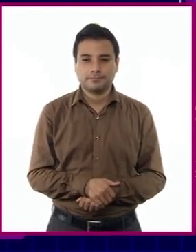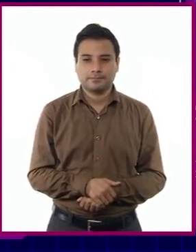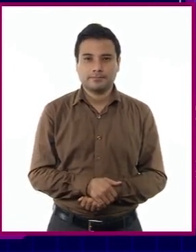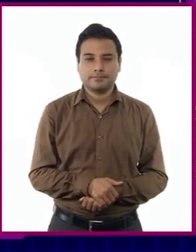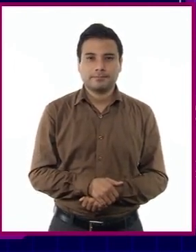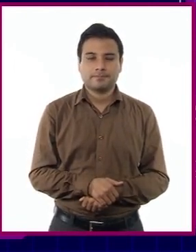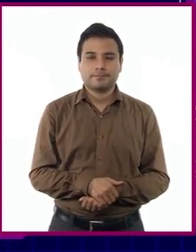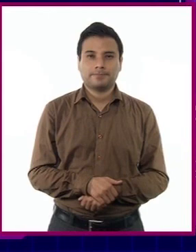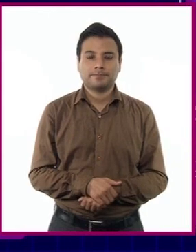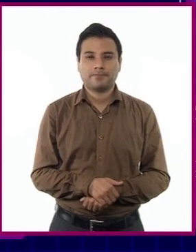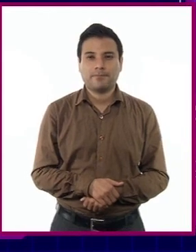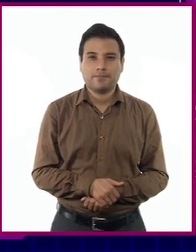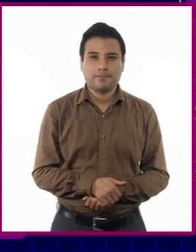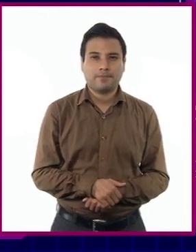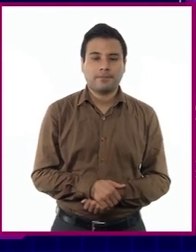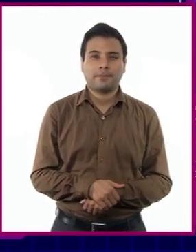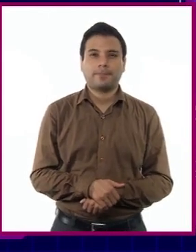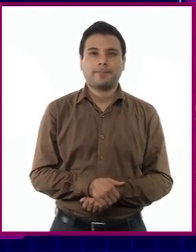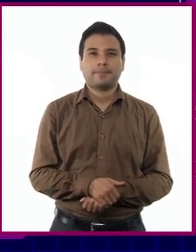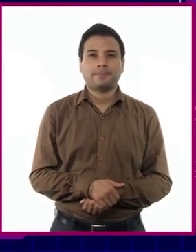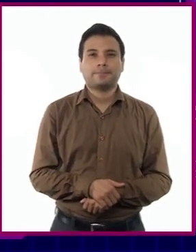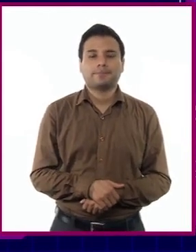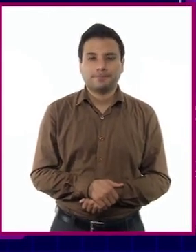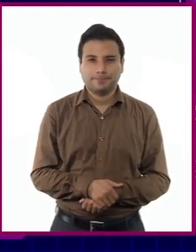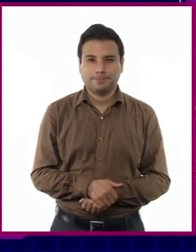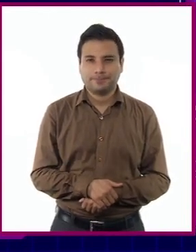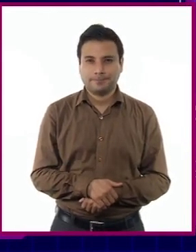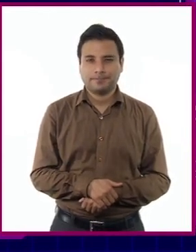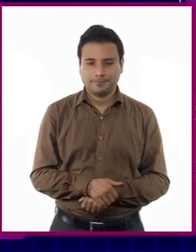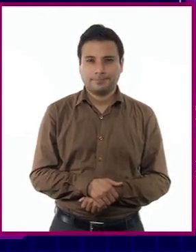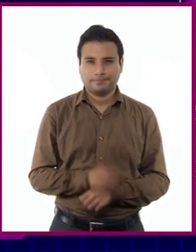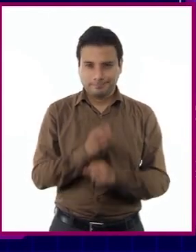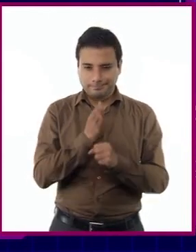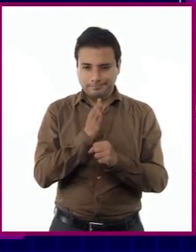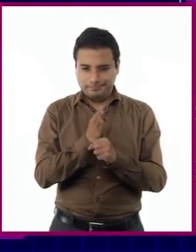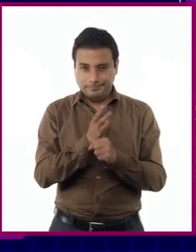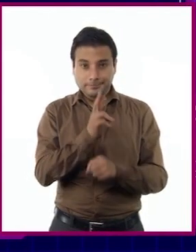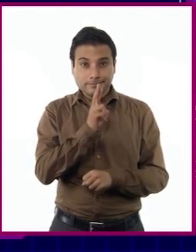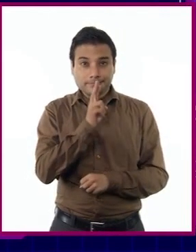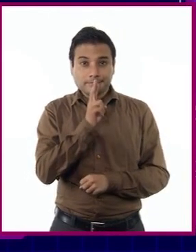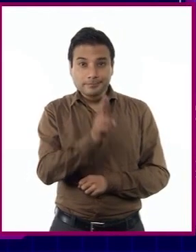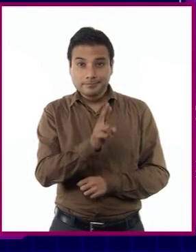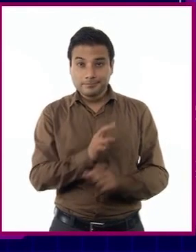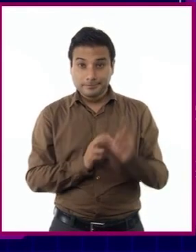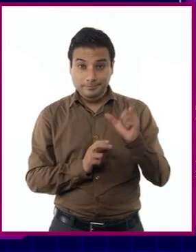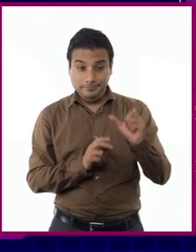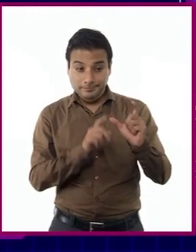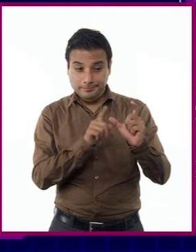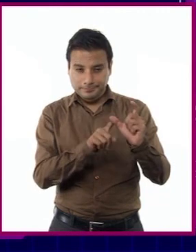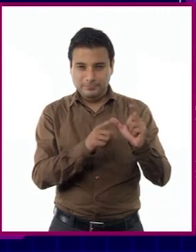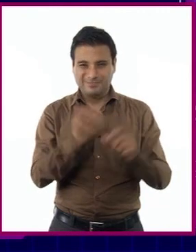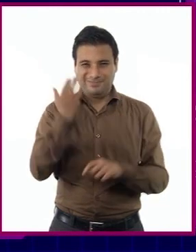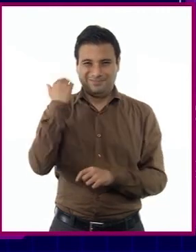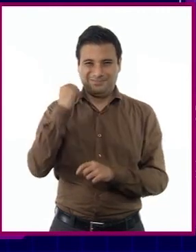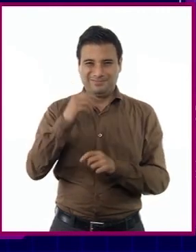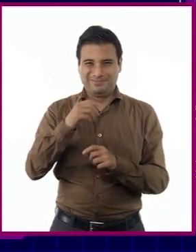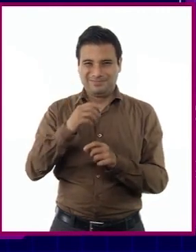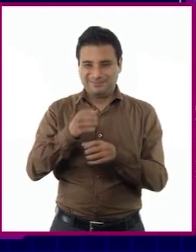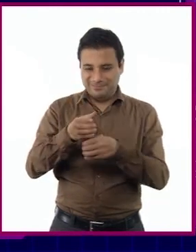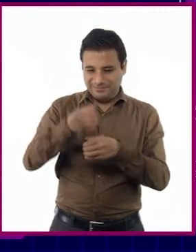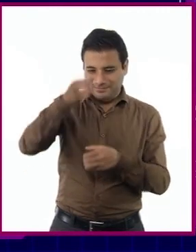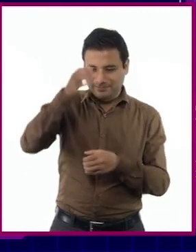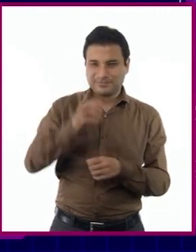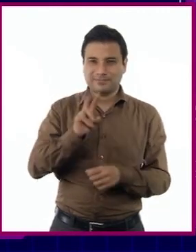comparando este volumen con el volumen del cilindro más alto que fue de mil